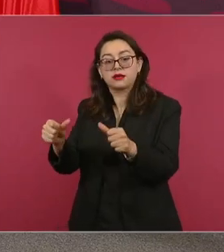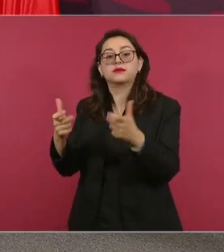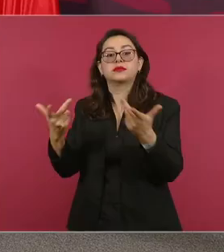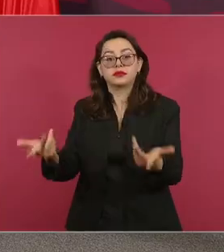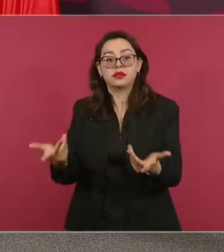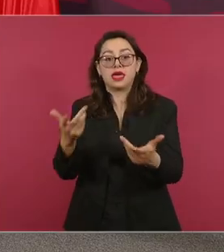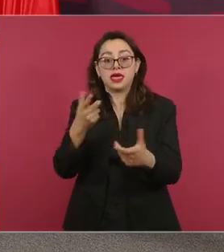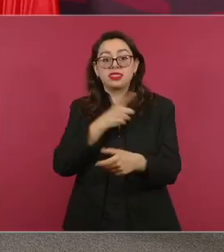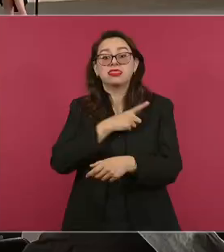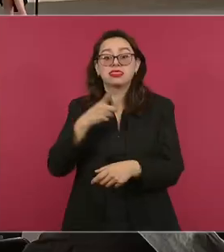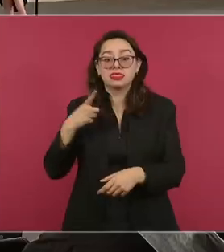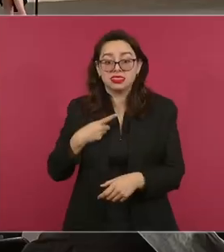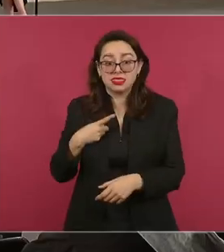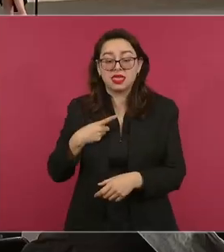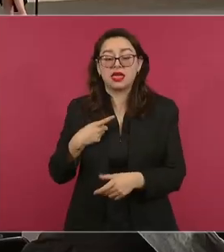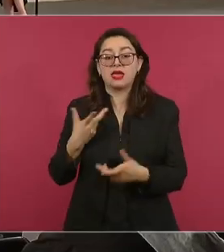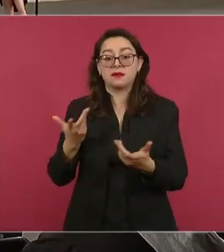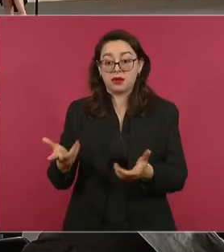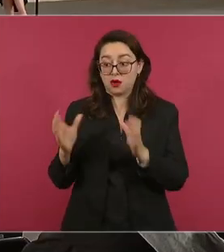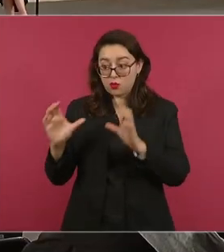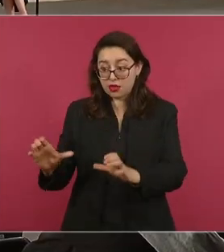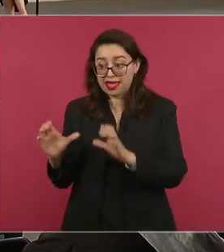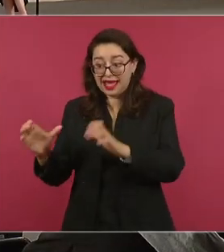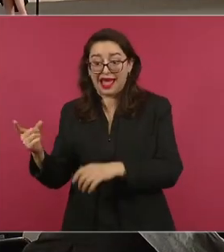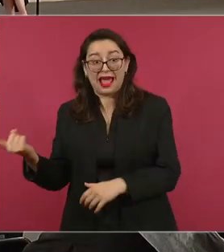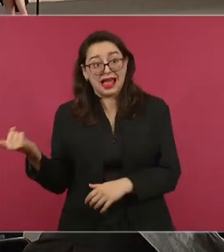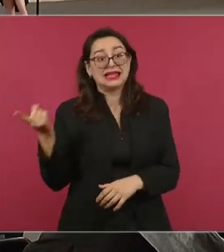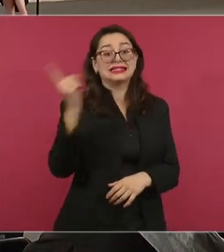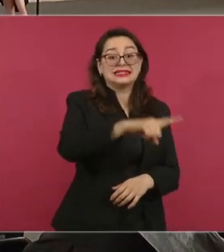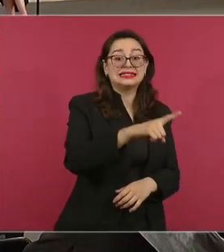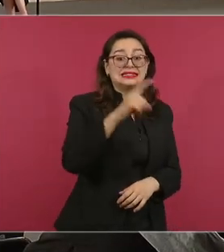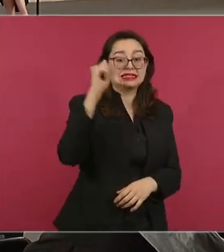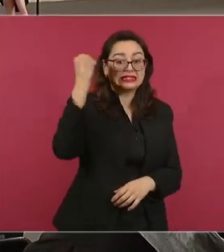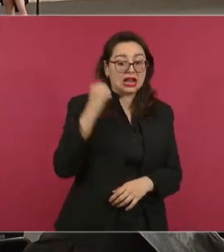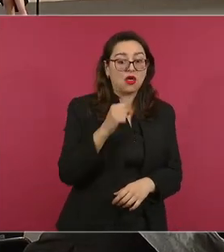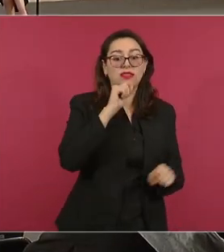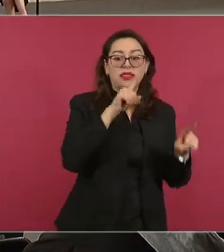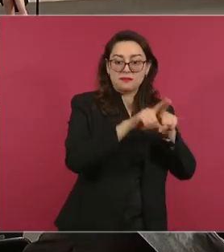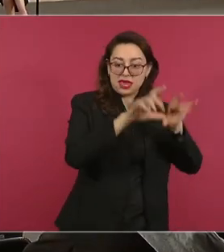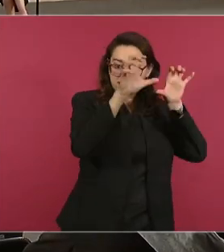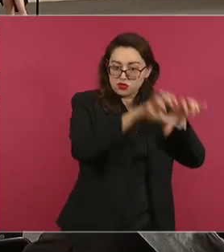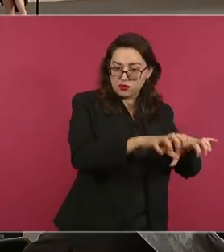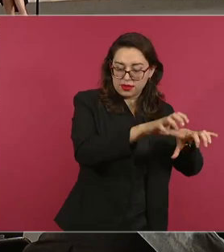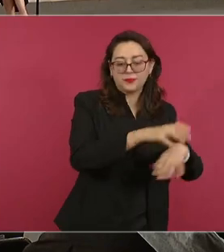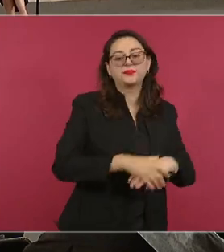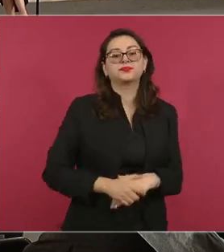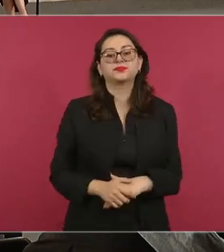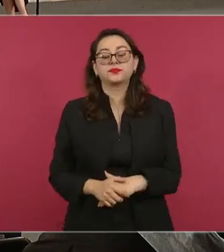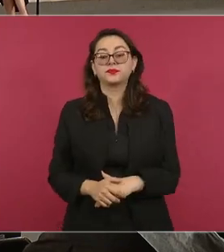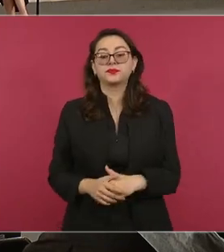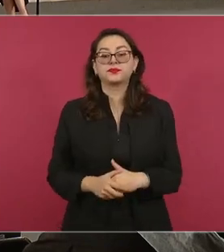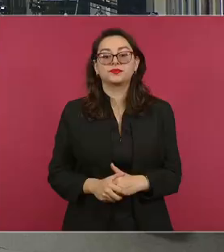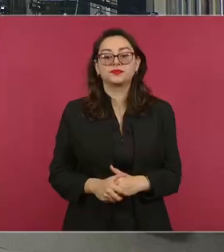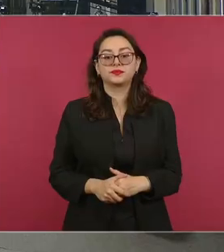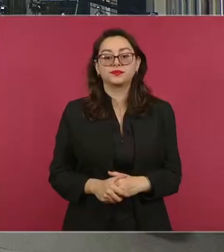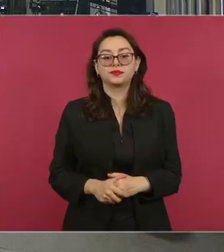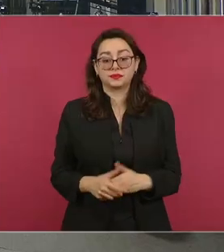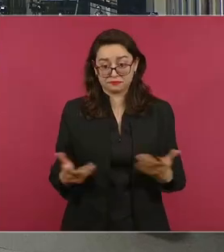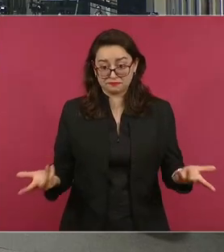Sigue la emergencia por la tormenta Norma en Sinaloa, lo que pasó el fin de semana. Oiga, nada más